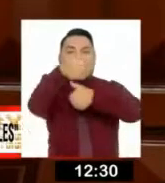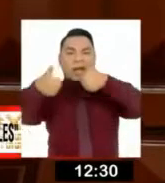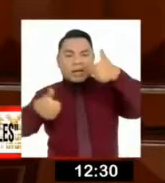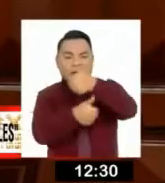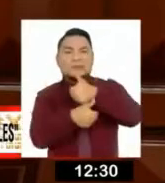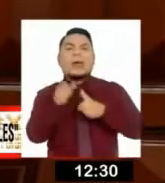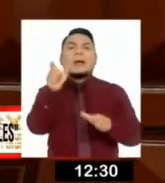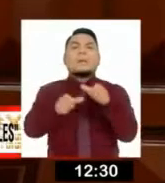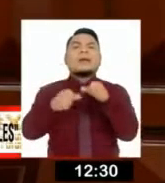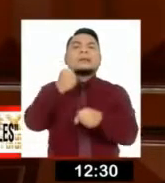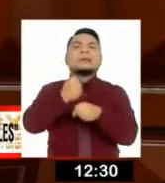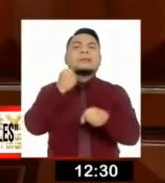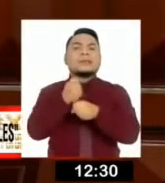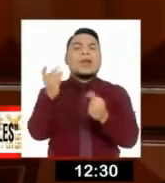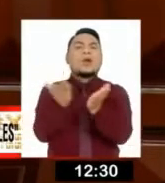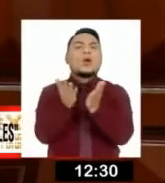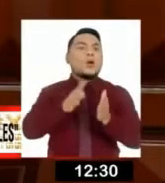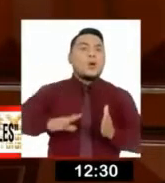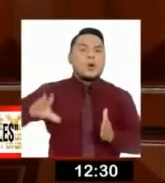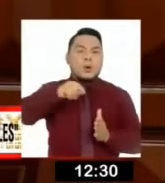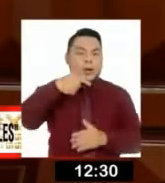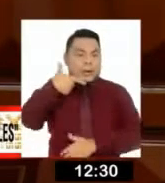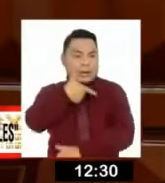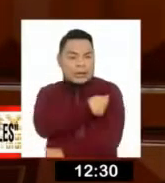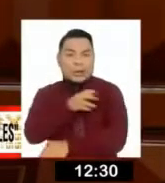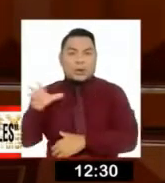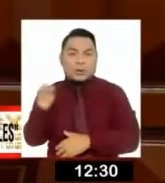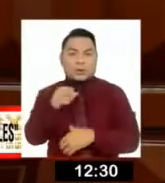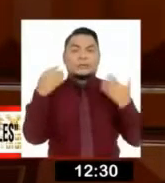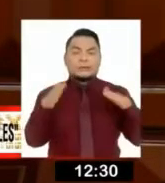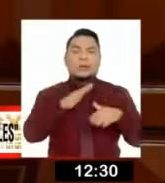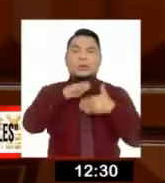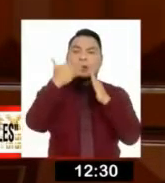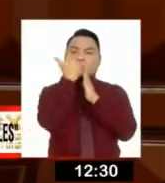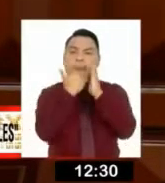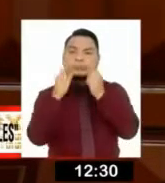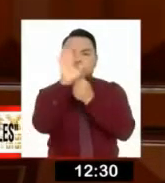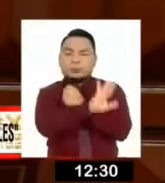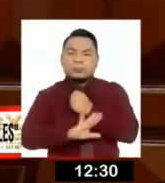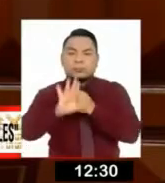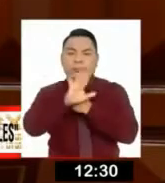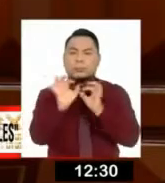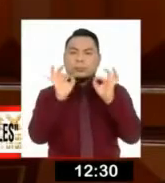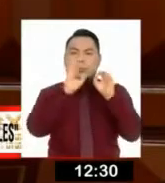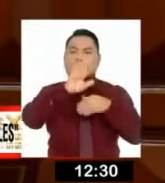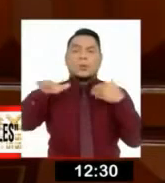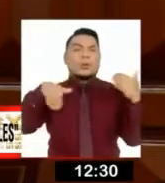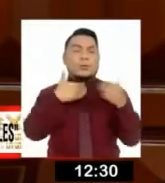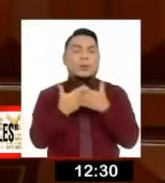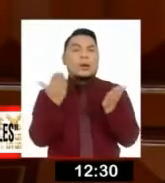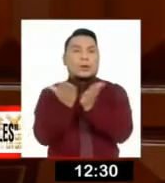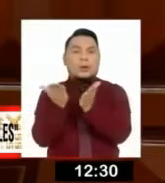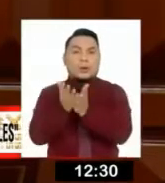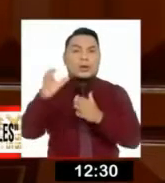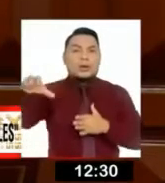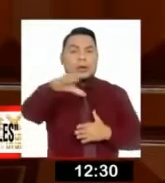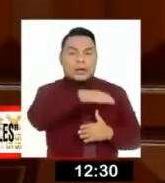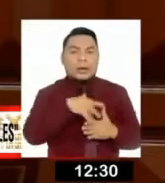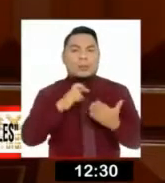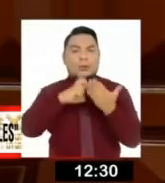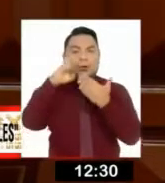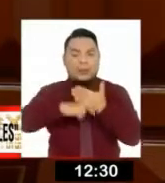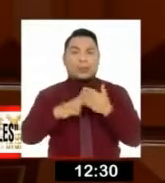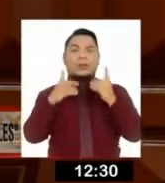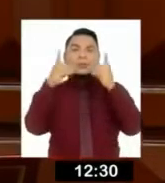y personal de los servicios educativos, la adopción de medidas de bioseguridad en todas las instituciones y programas